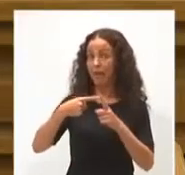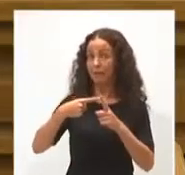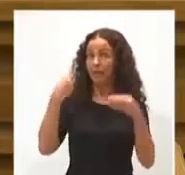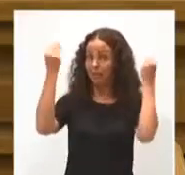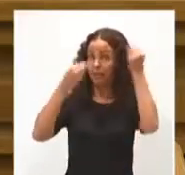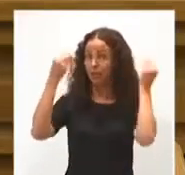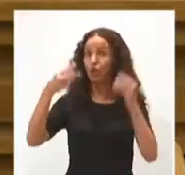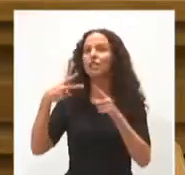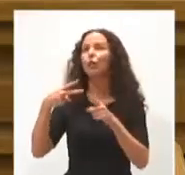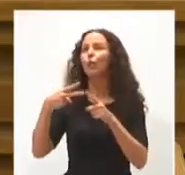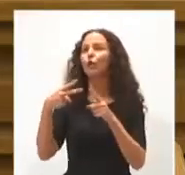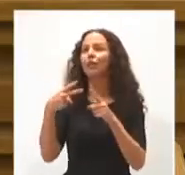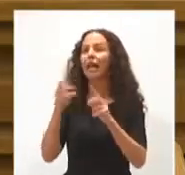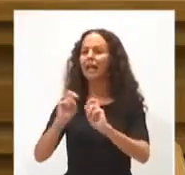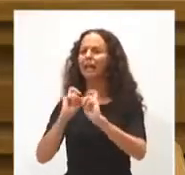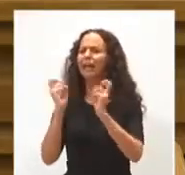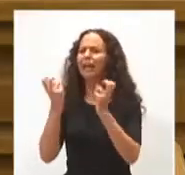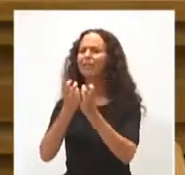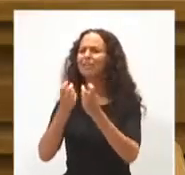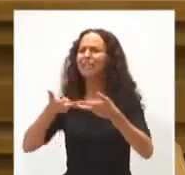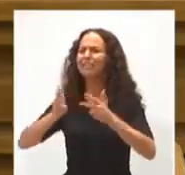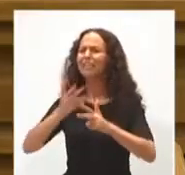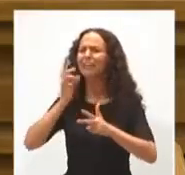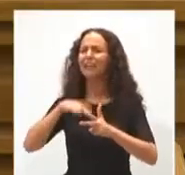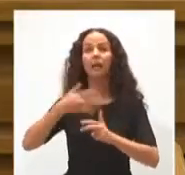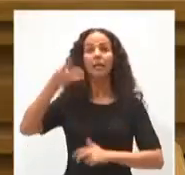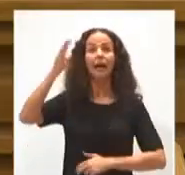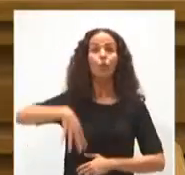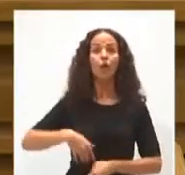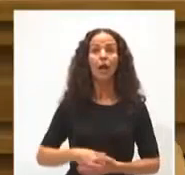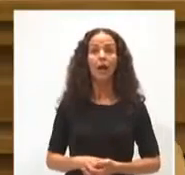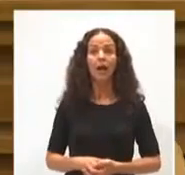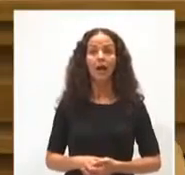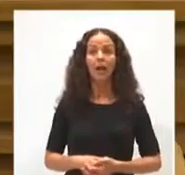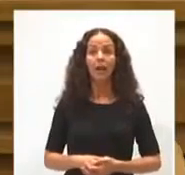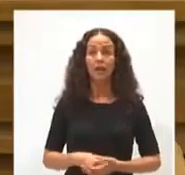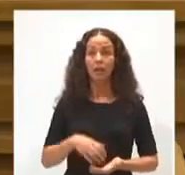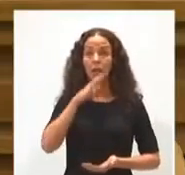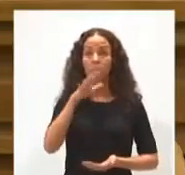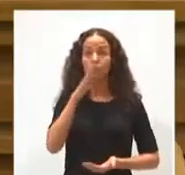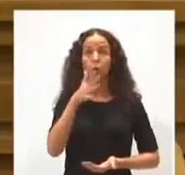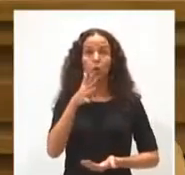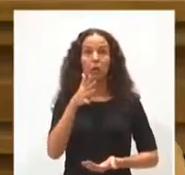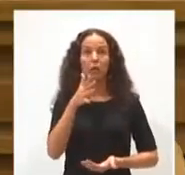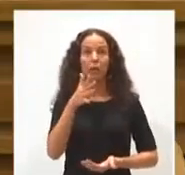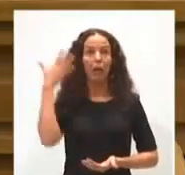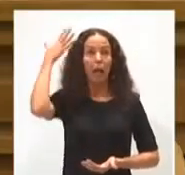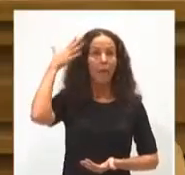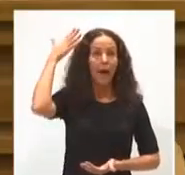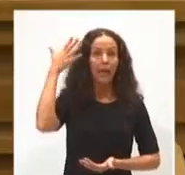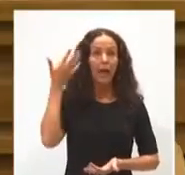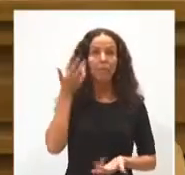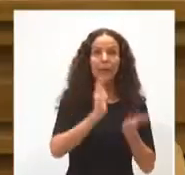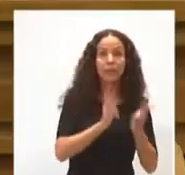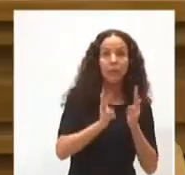en la mesa se tiene que sentar cataluña porque aquí es algo los regímenes excepcionales de forales y vascos todos los